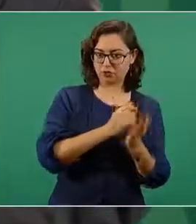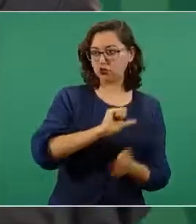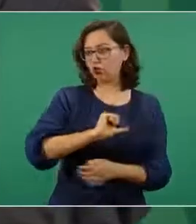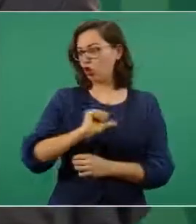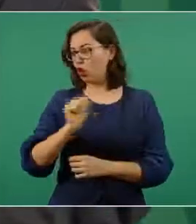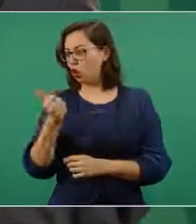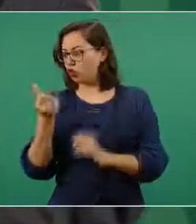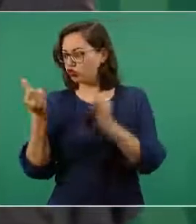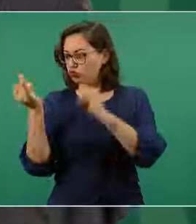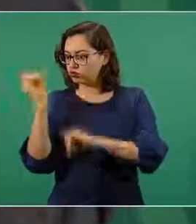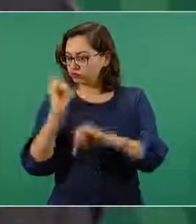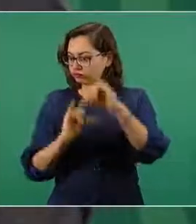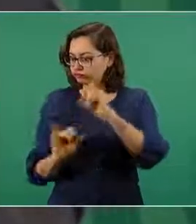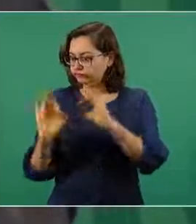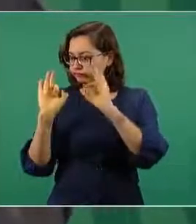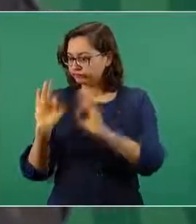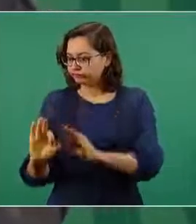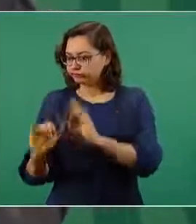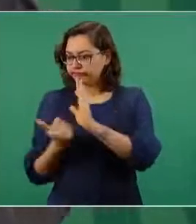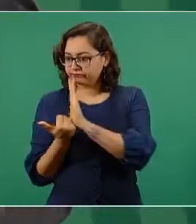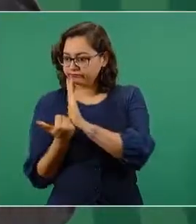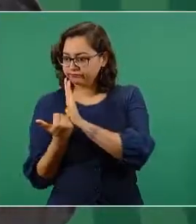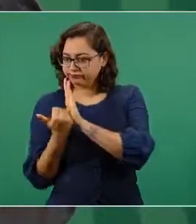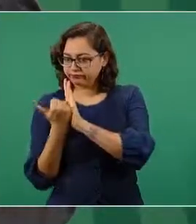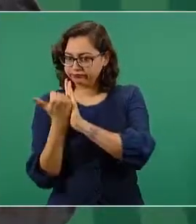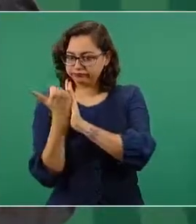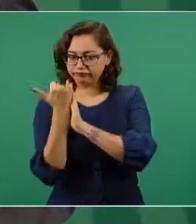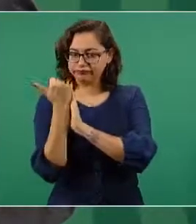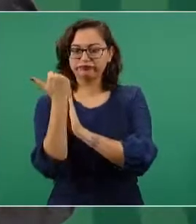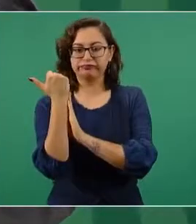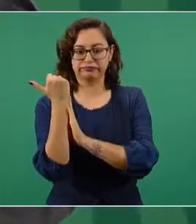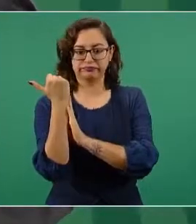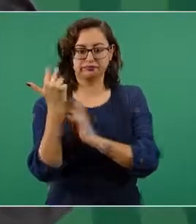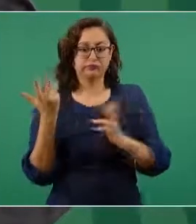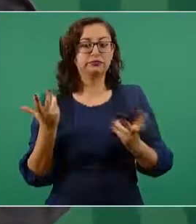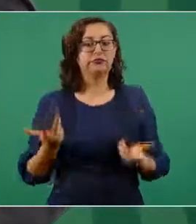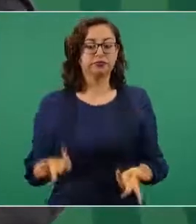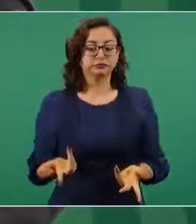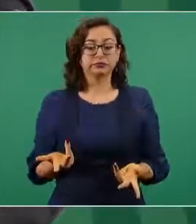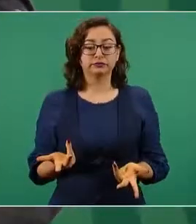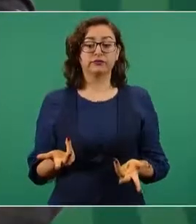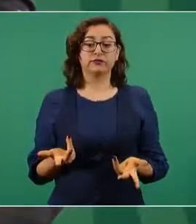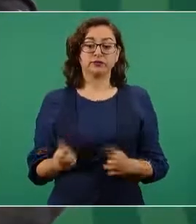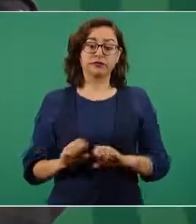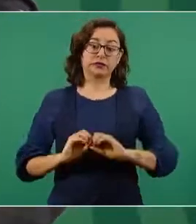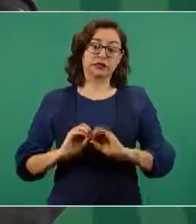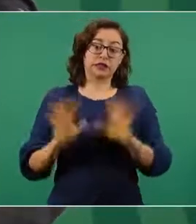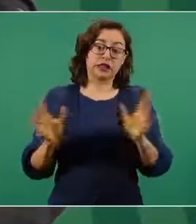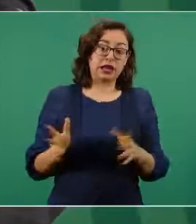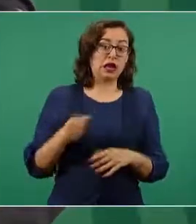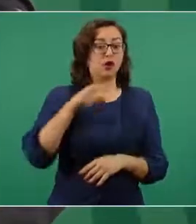alternativa. Desde luego, las empresas, como su propósito es la ganancia,